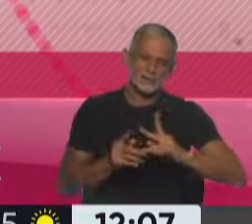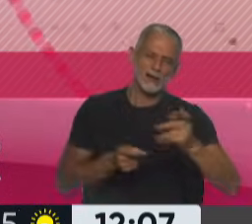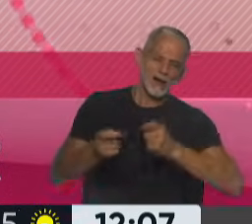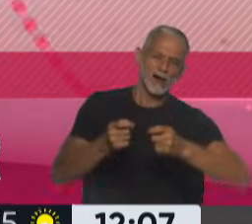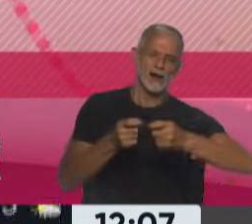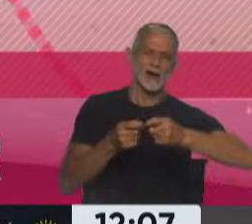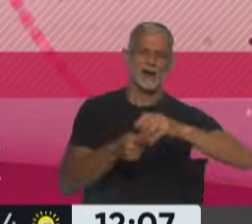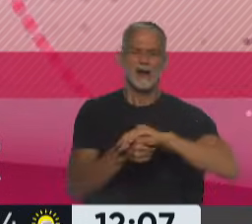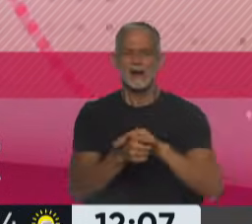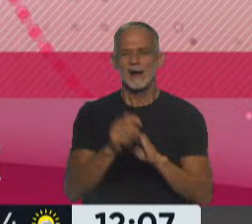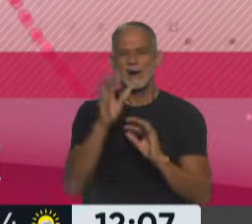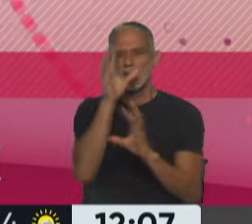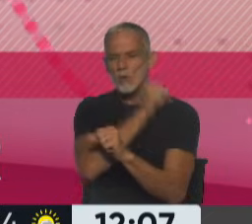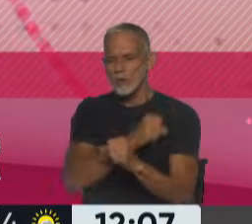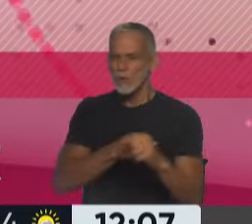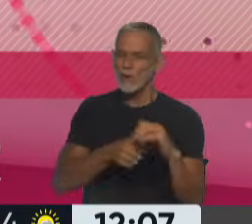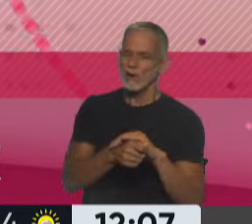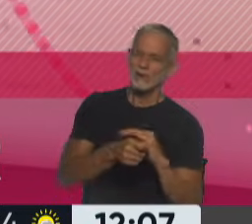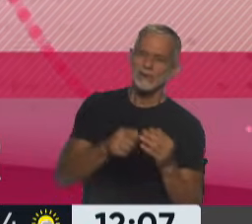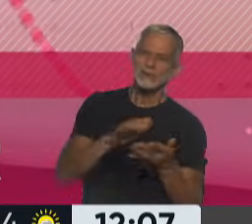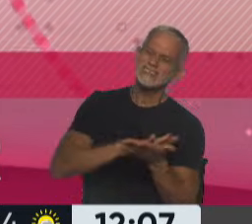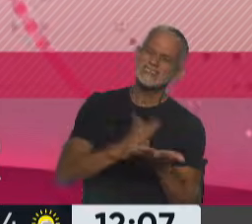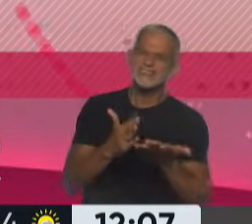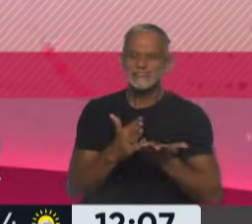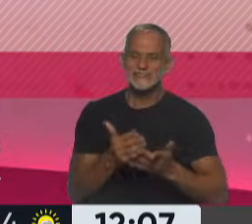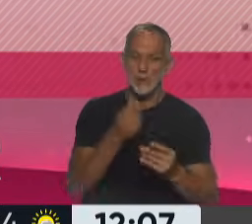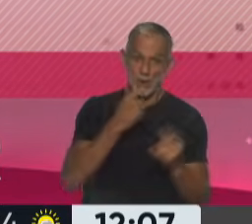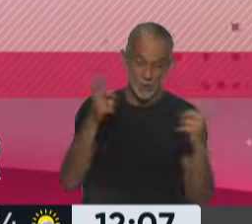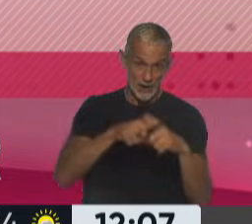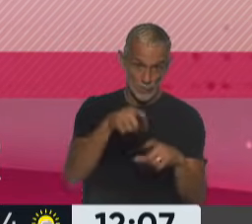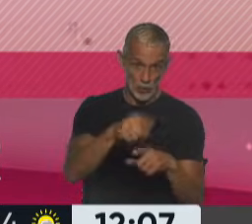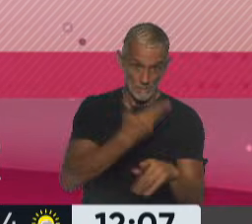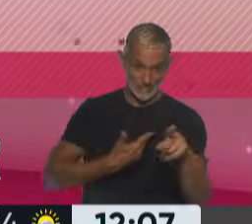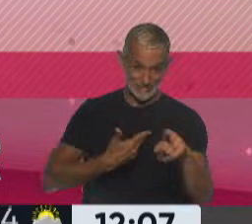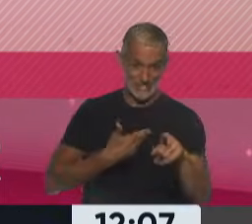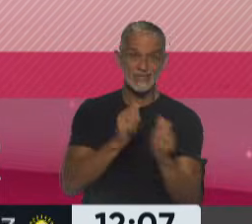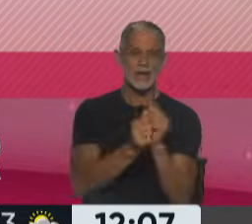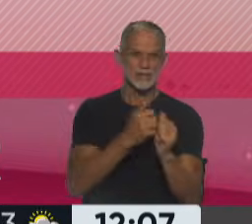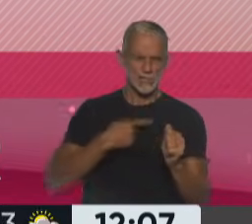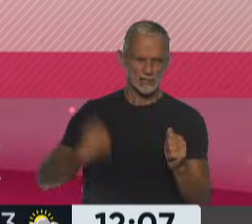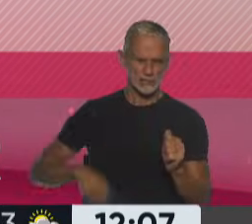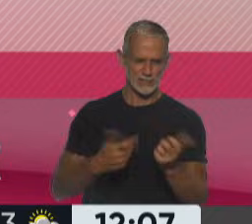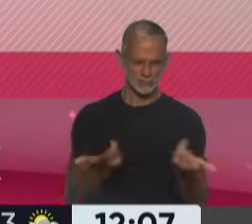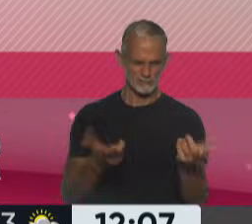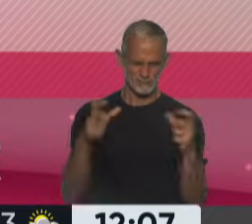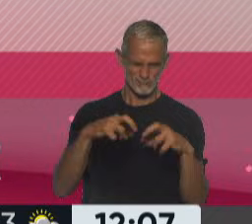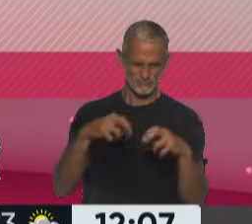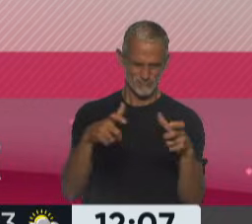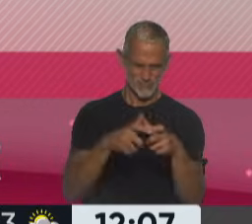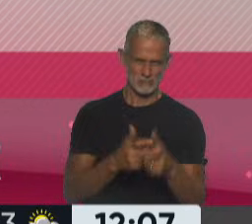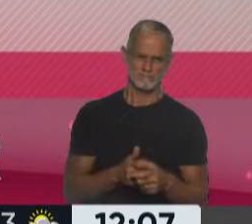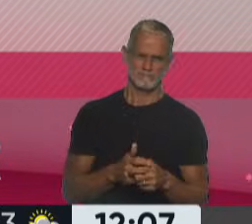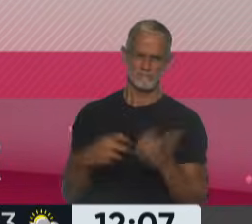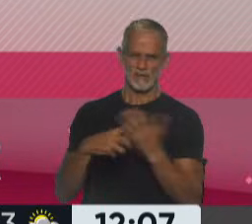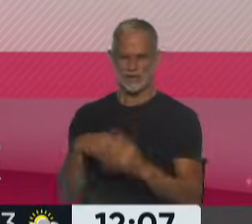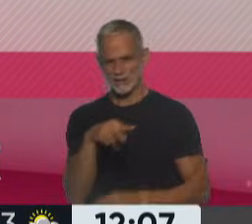poco claros, vamos a decirlo de esta manera. Hubo reuniones, por ejemplo, con empresarios chinos y entonces la Fiscalía y la